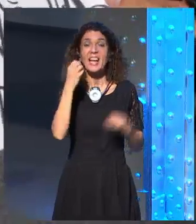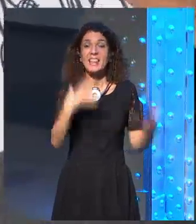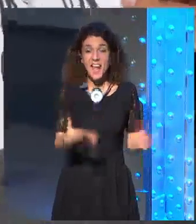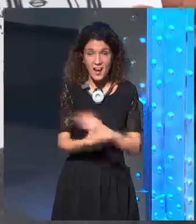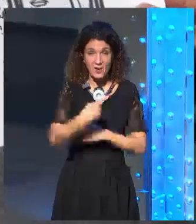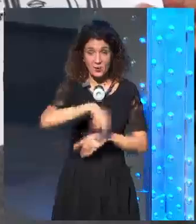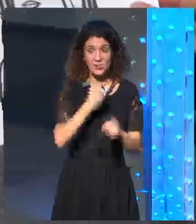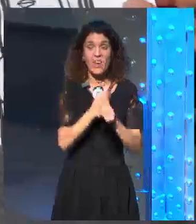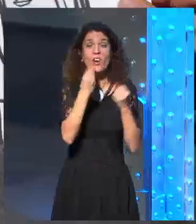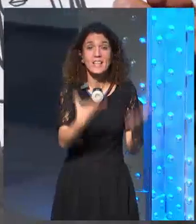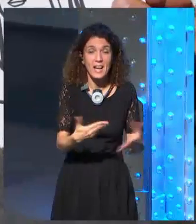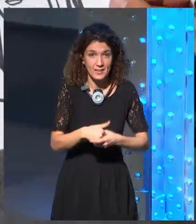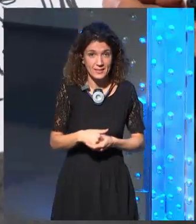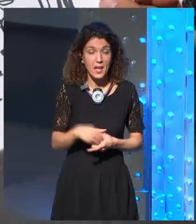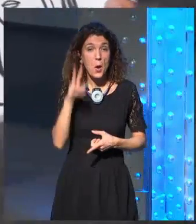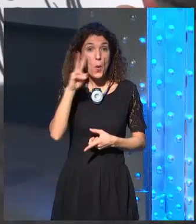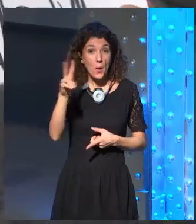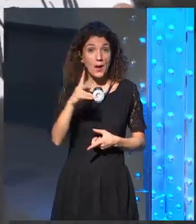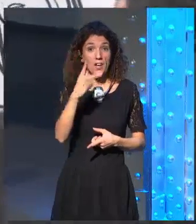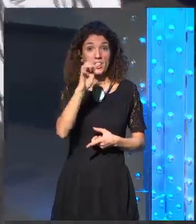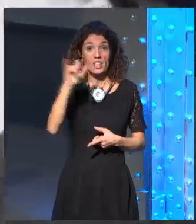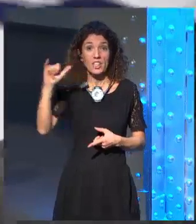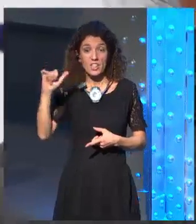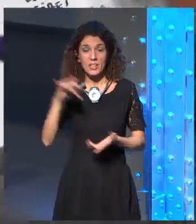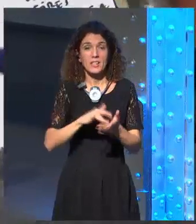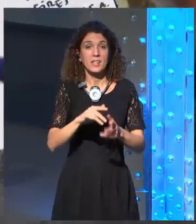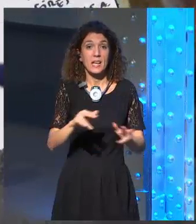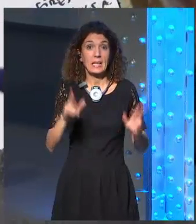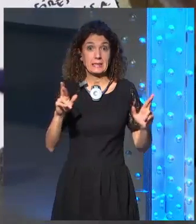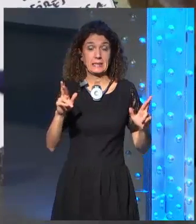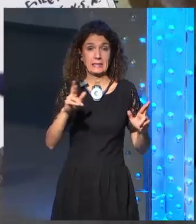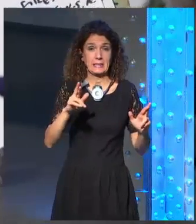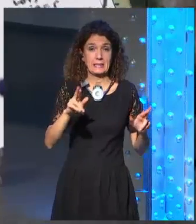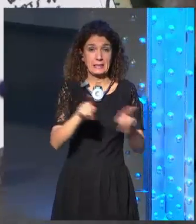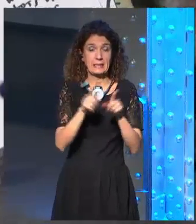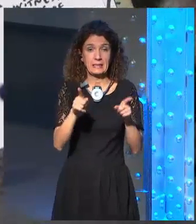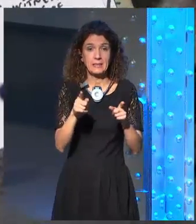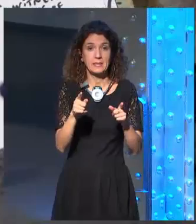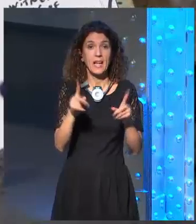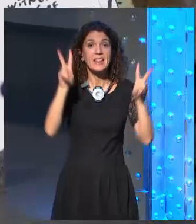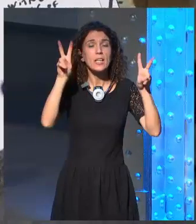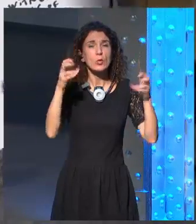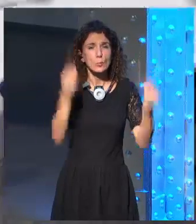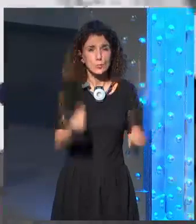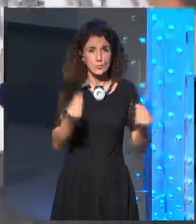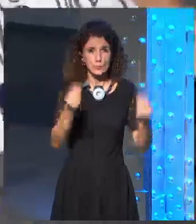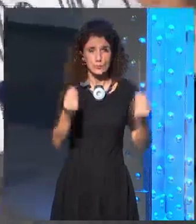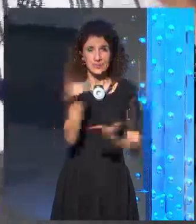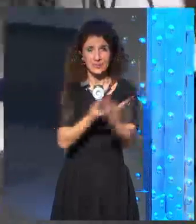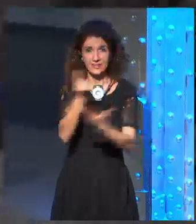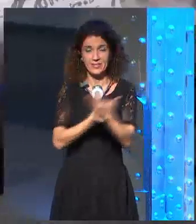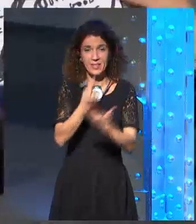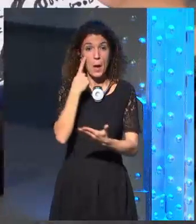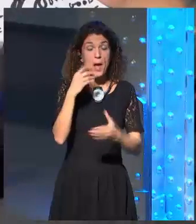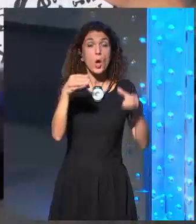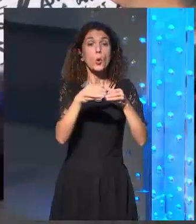con nuestro trabajo. Ahí lo tiene Mr. Kelly. Espero que estemos dando buenos titulares para él. Adelante,